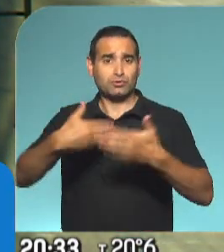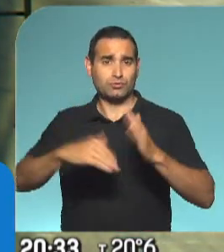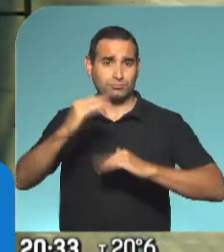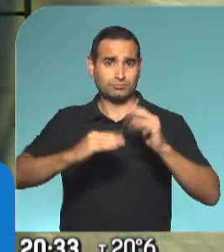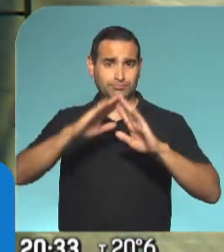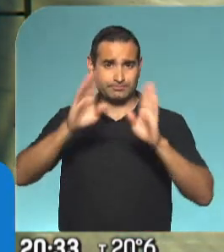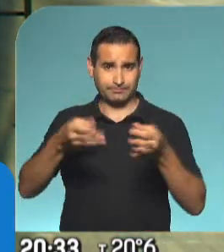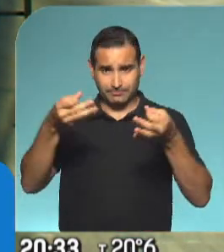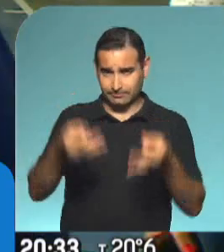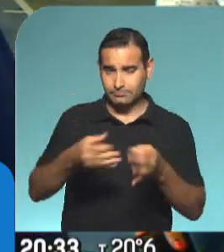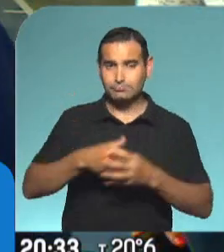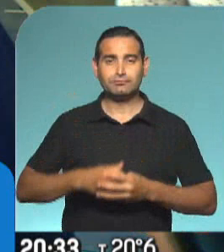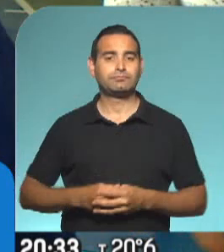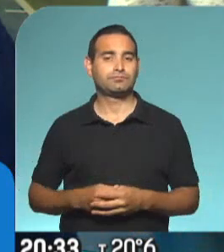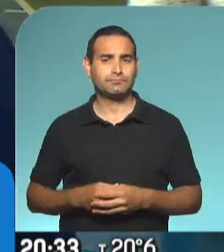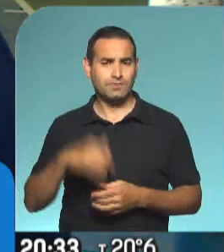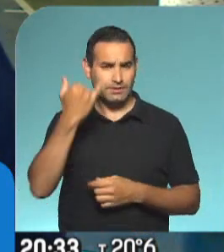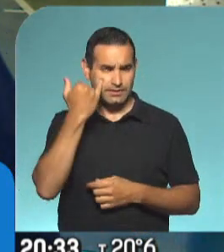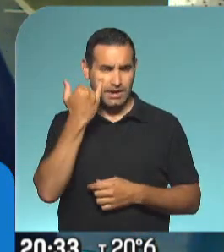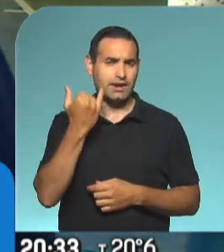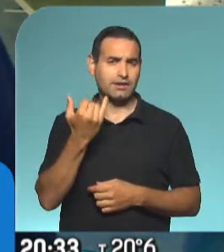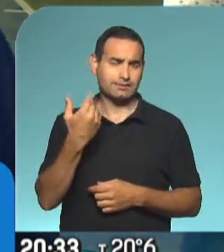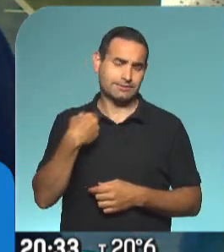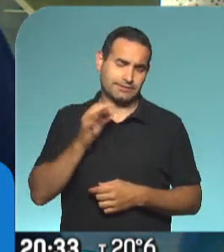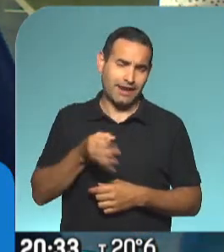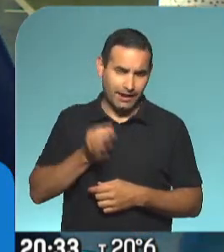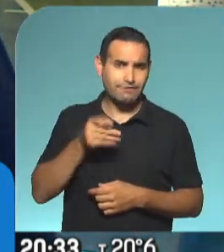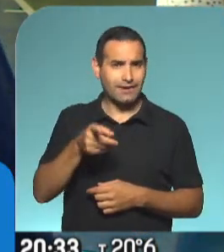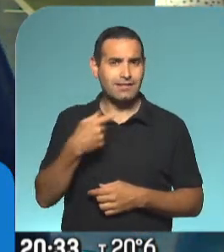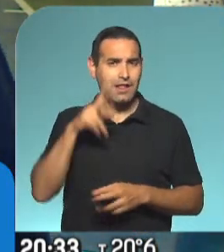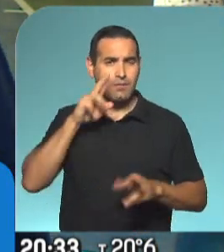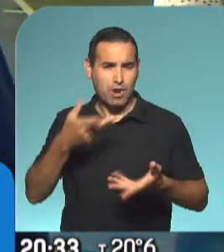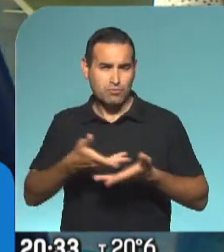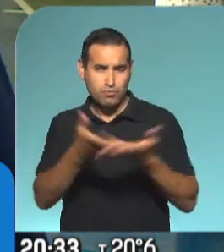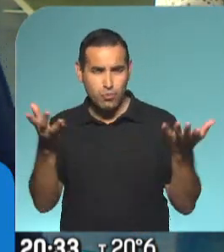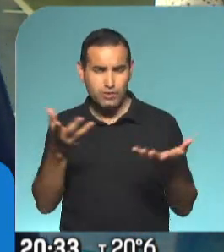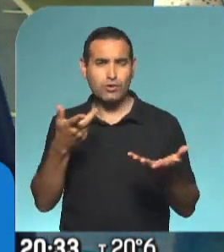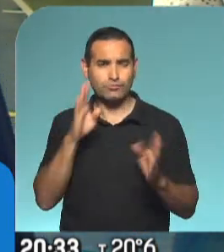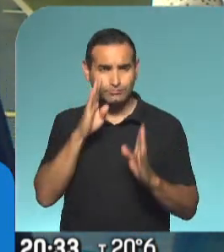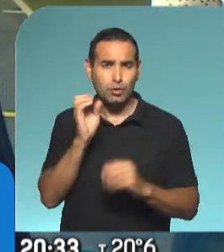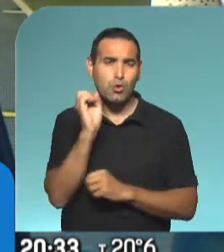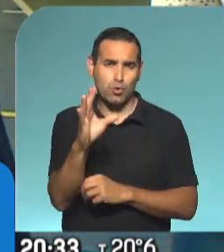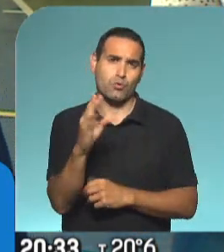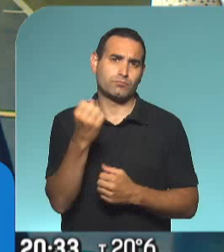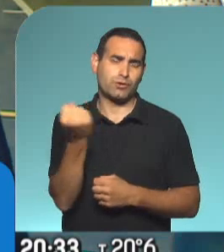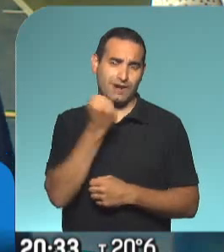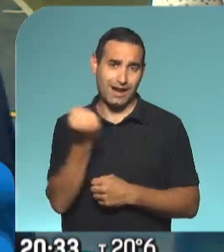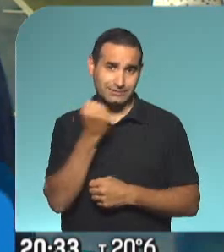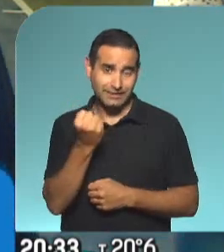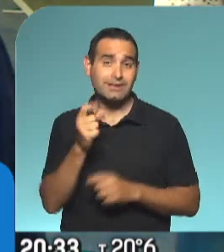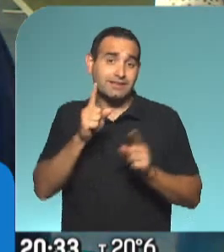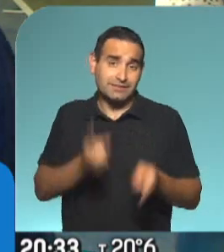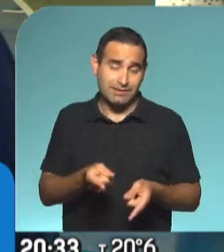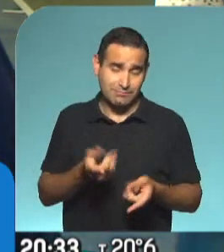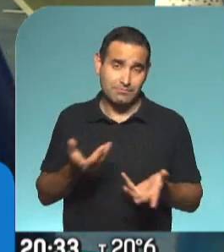infraestructura. Nosotros ya veníamos convencidos de la importancia que iban a tener nuestra política pública deportiva a los clubes, pero y de la importancia que tienen también